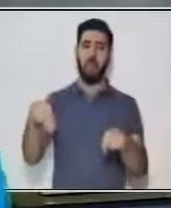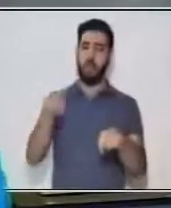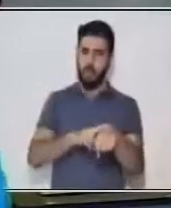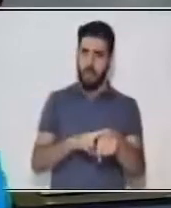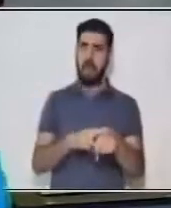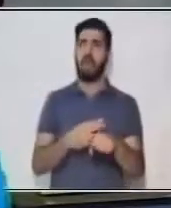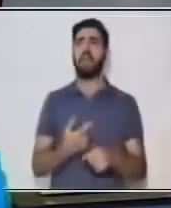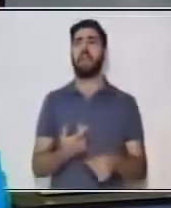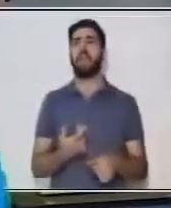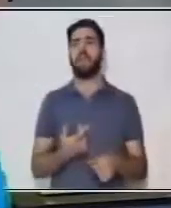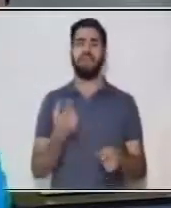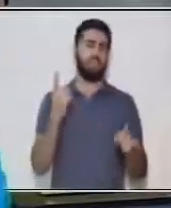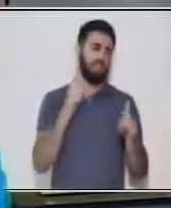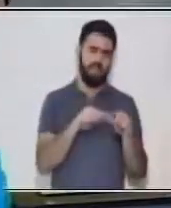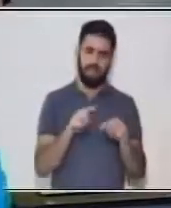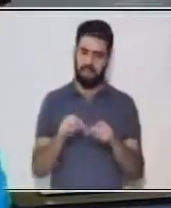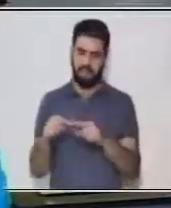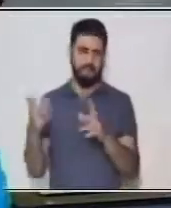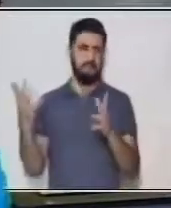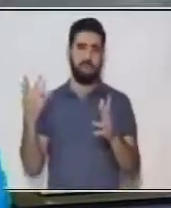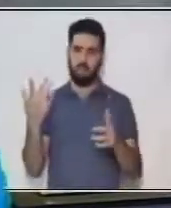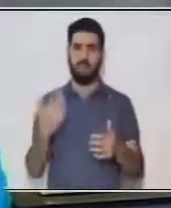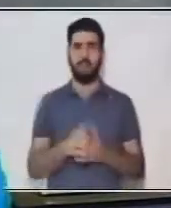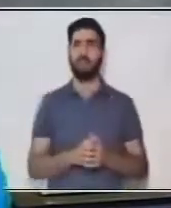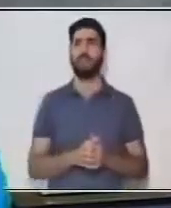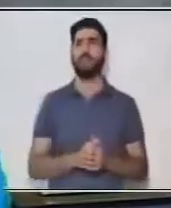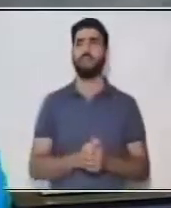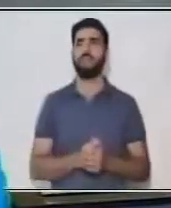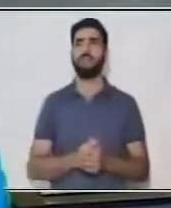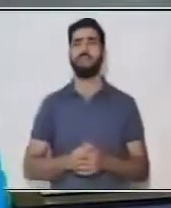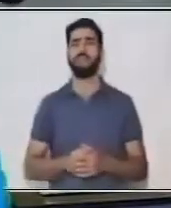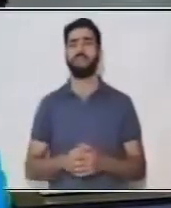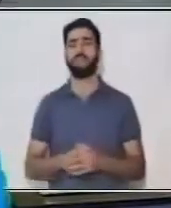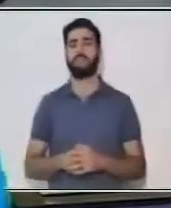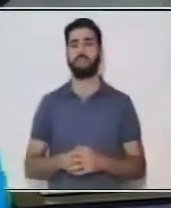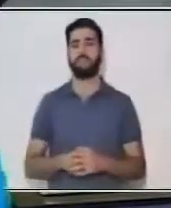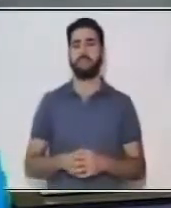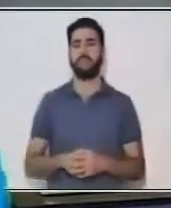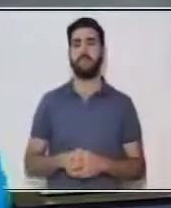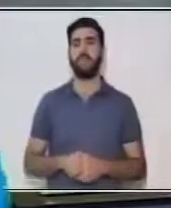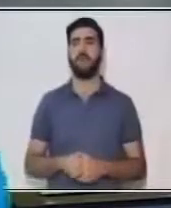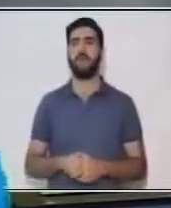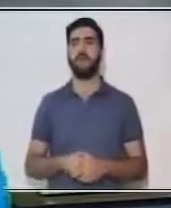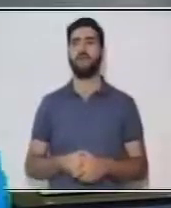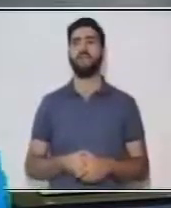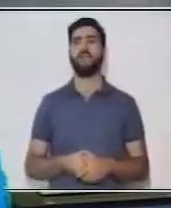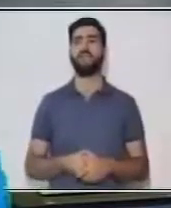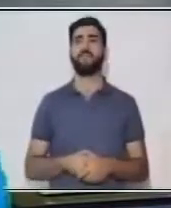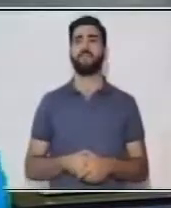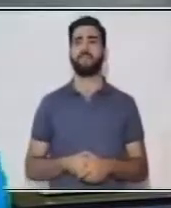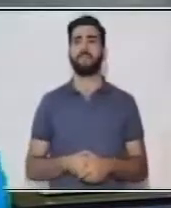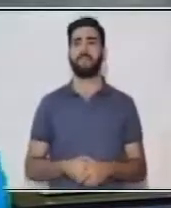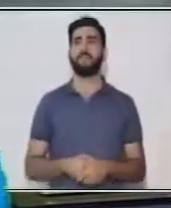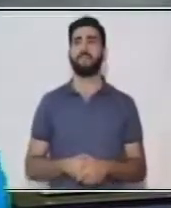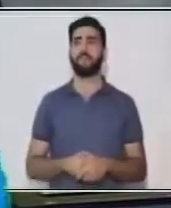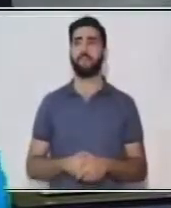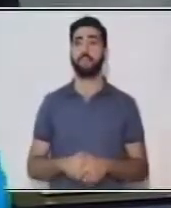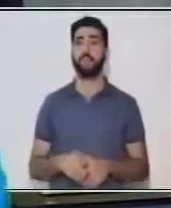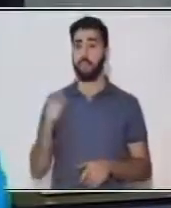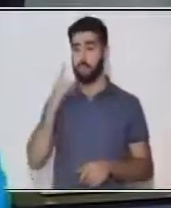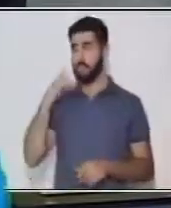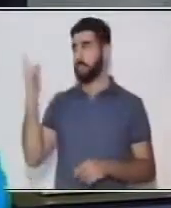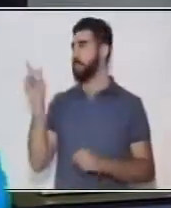patronímicos, infinitos, finitos, etcétera, etcétera, etcétera. Acá tenemos un ejemplo